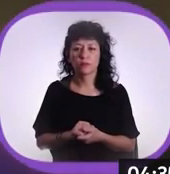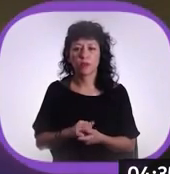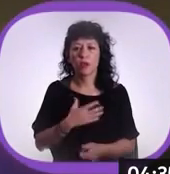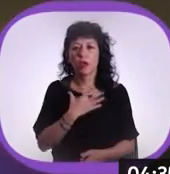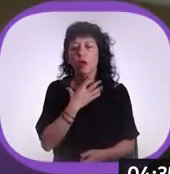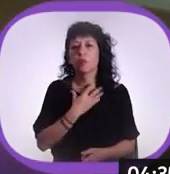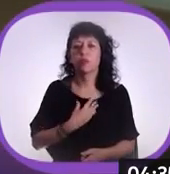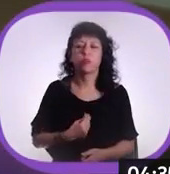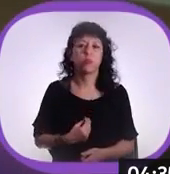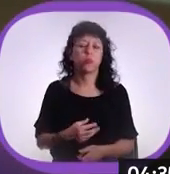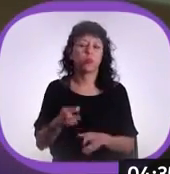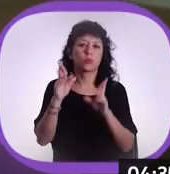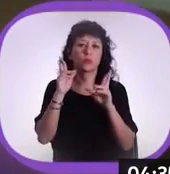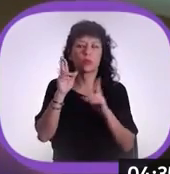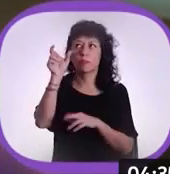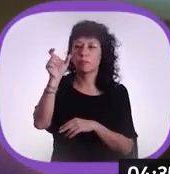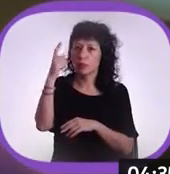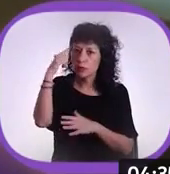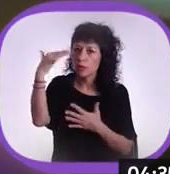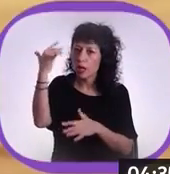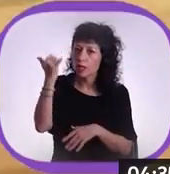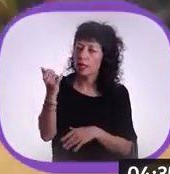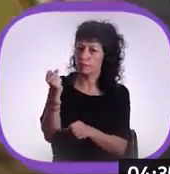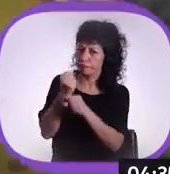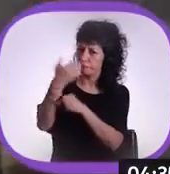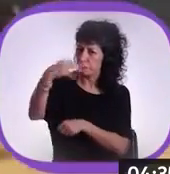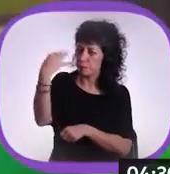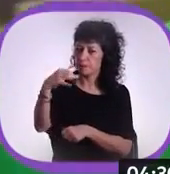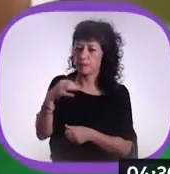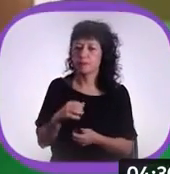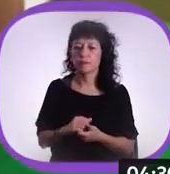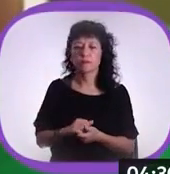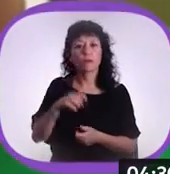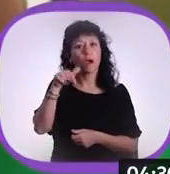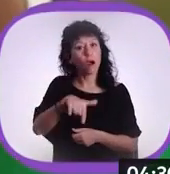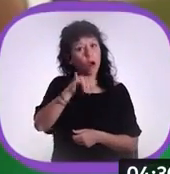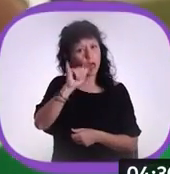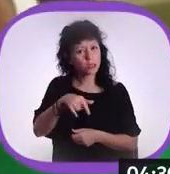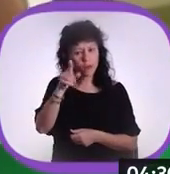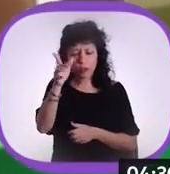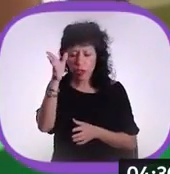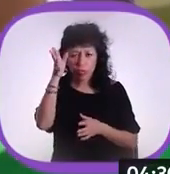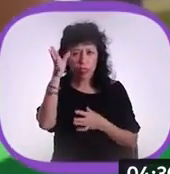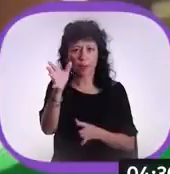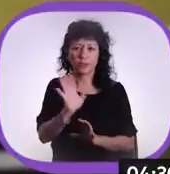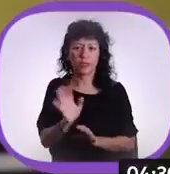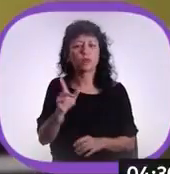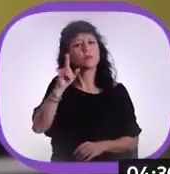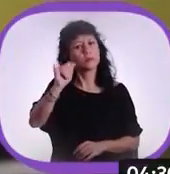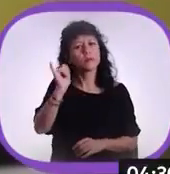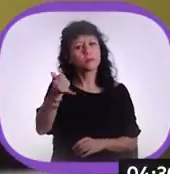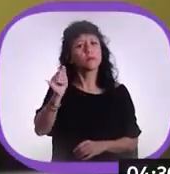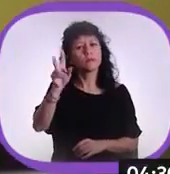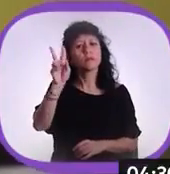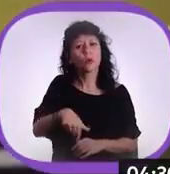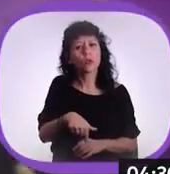¡Ay, qué bueno que aquí tenemos un genio! ¡Buen trabajo, Sherman! Ahora sí te pasaste de la línea, Stanford. Sí, es cierto.